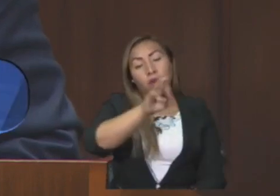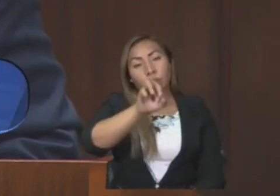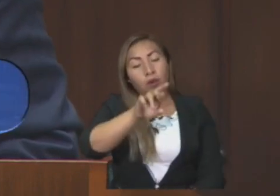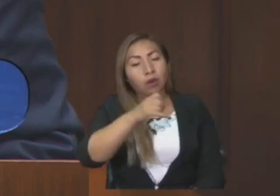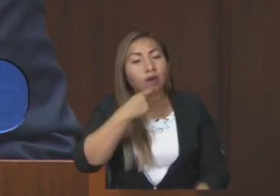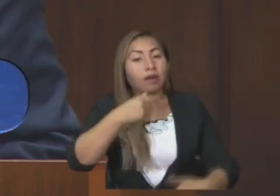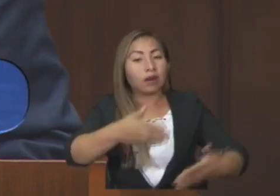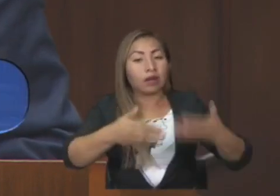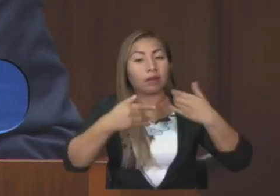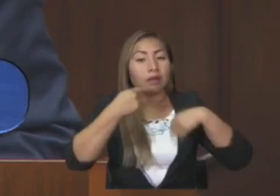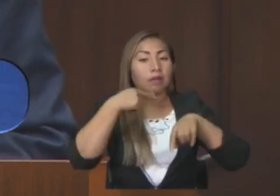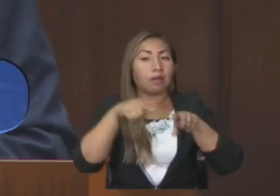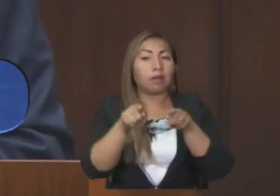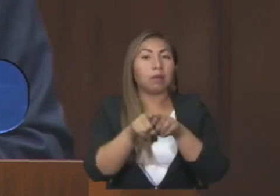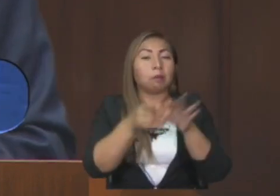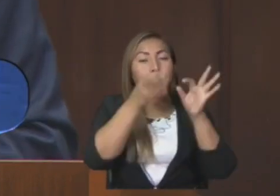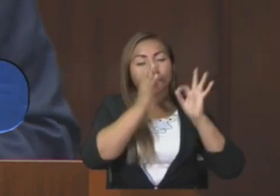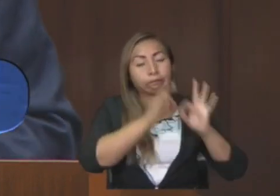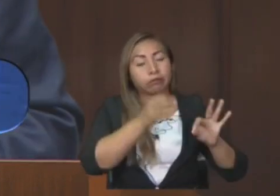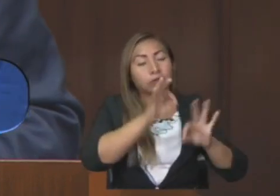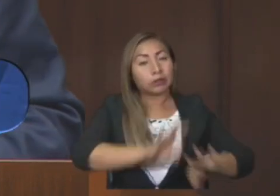necesaria y razonable.